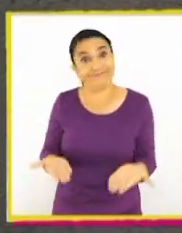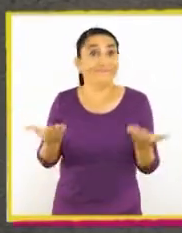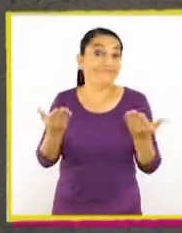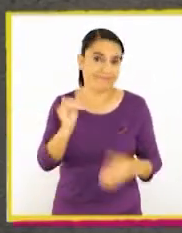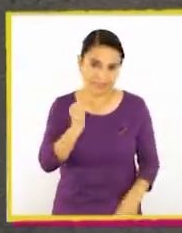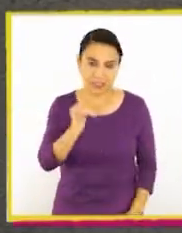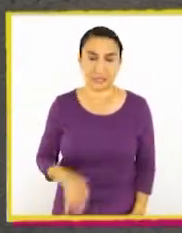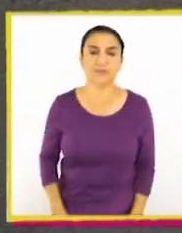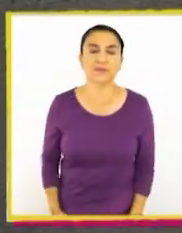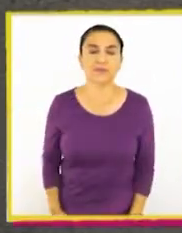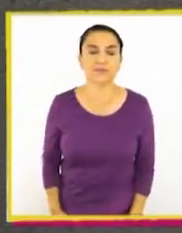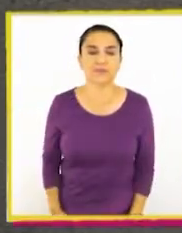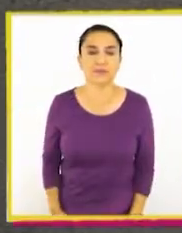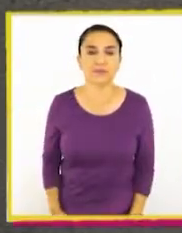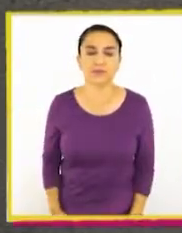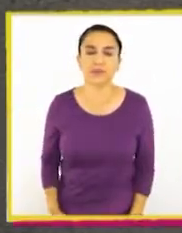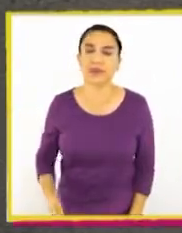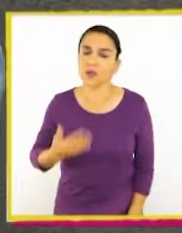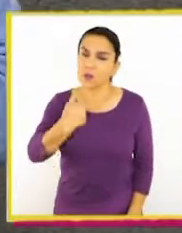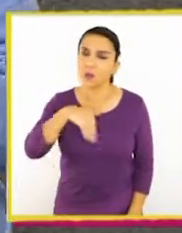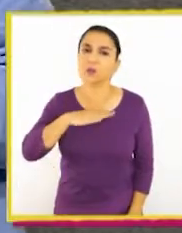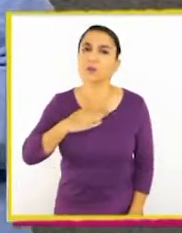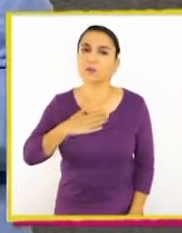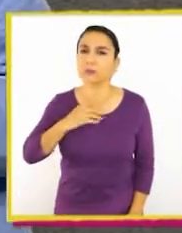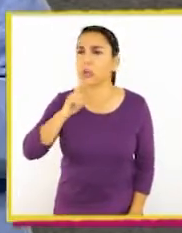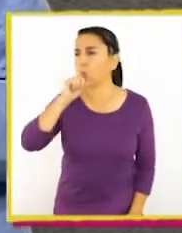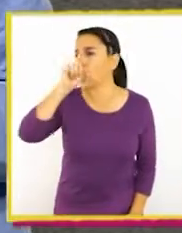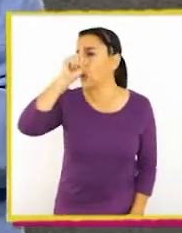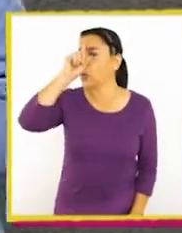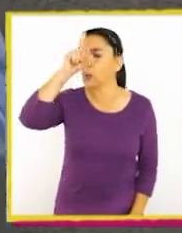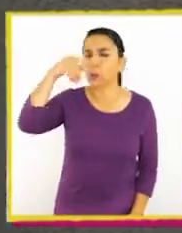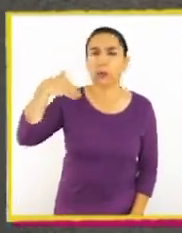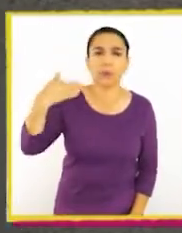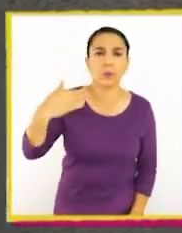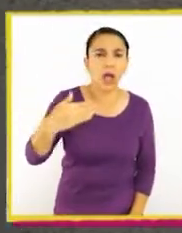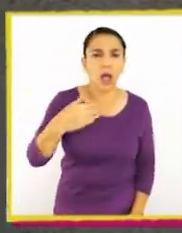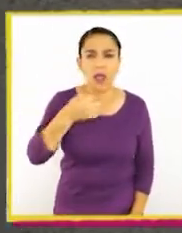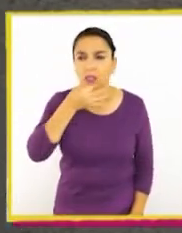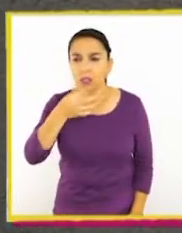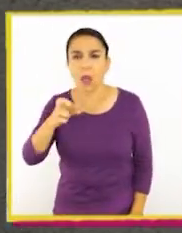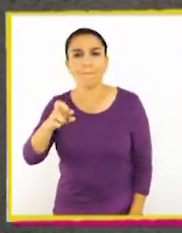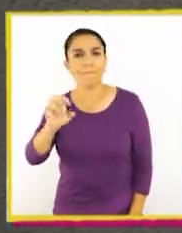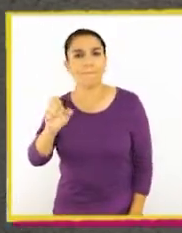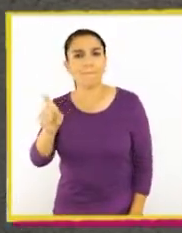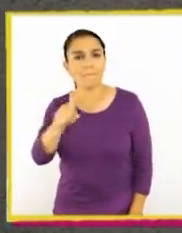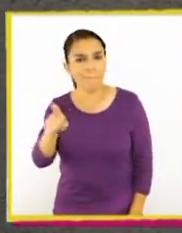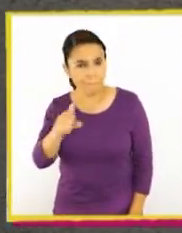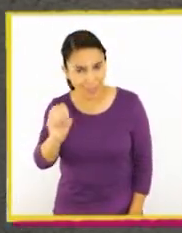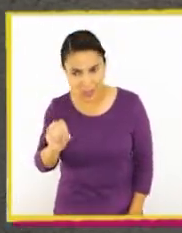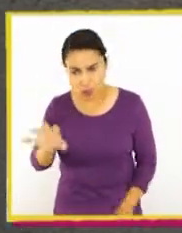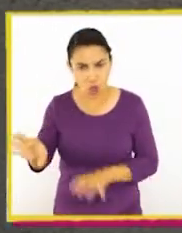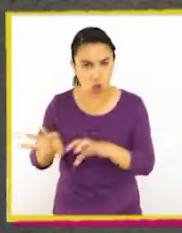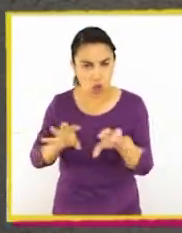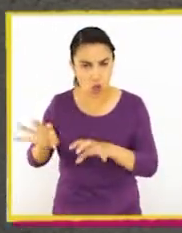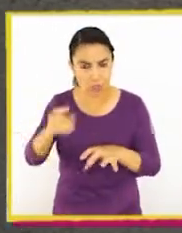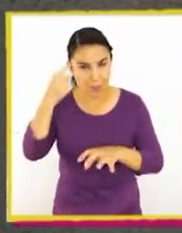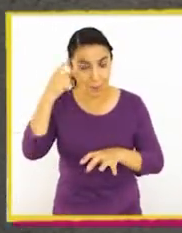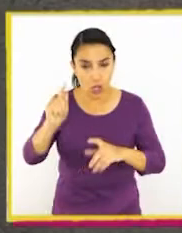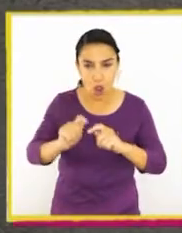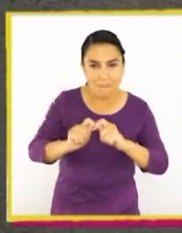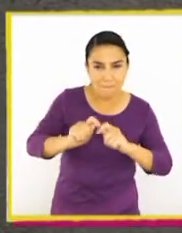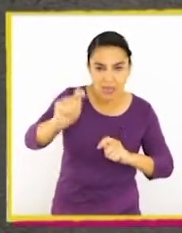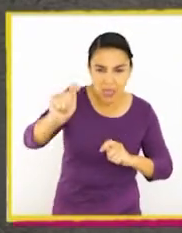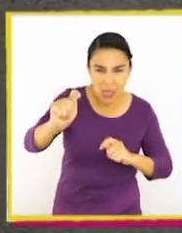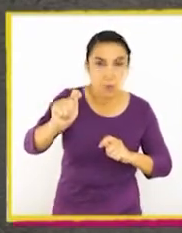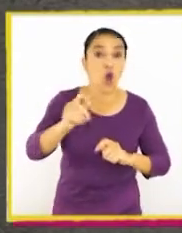Sí. Sí, es que hemos estado mucho tiempo acostumbrados a hablar del peso de los objetos, pero cuando medimos la cantidad de materia